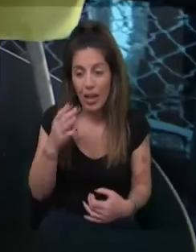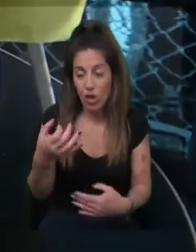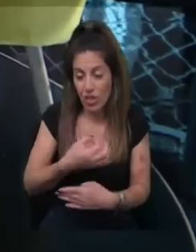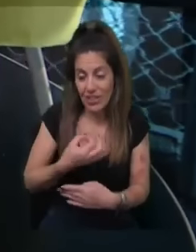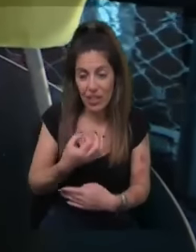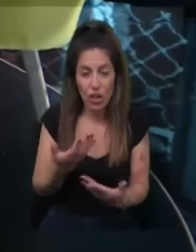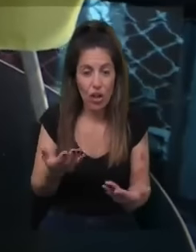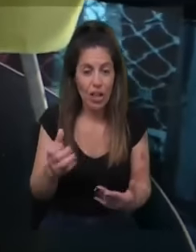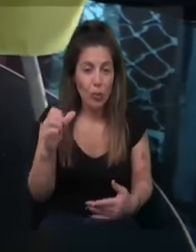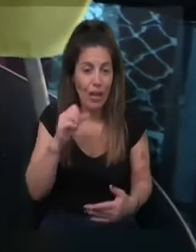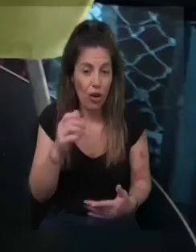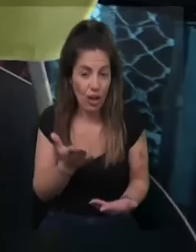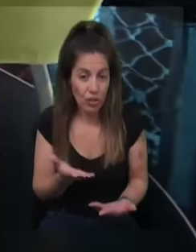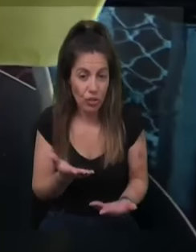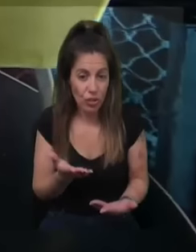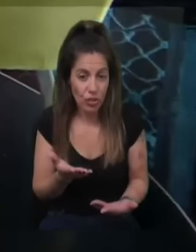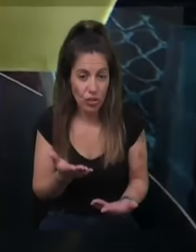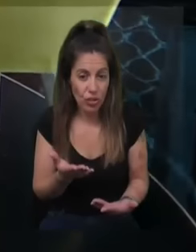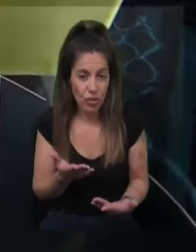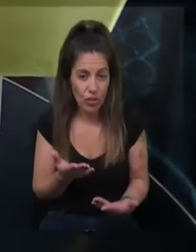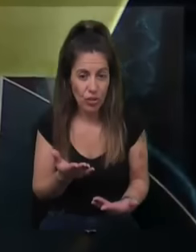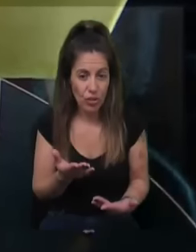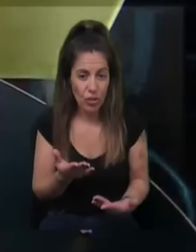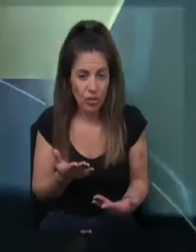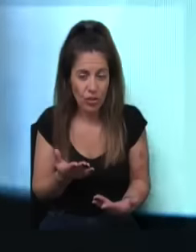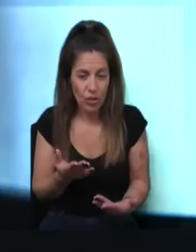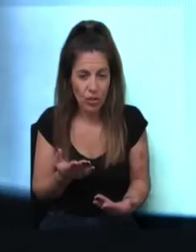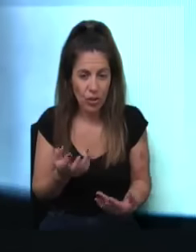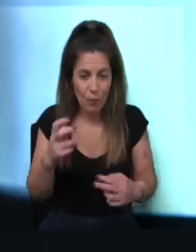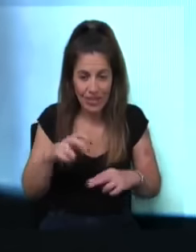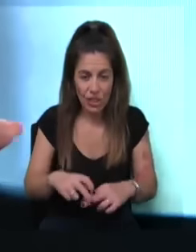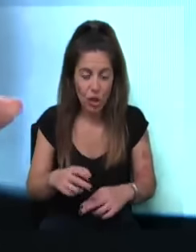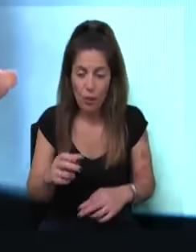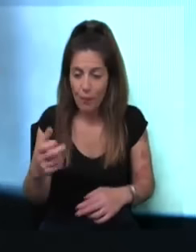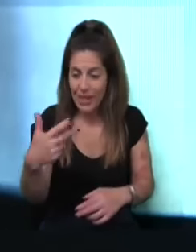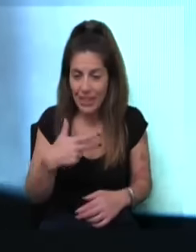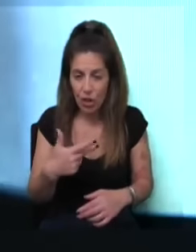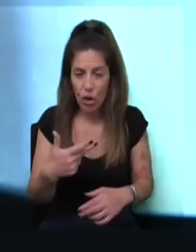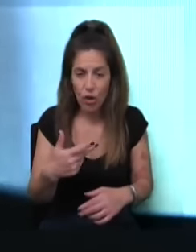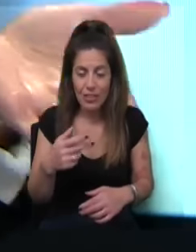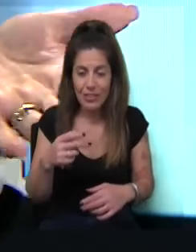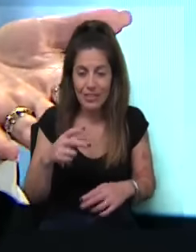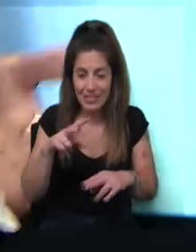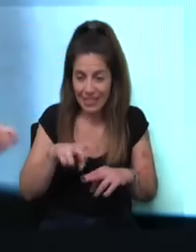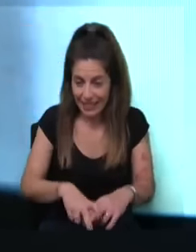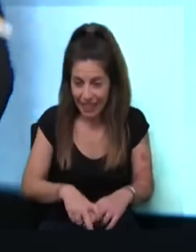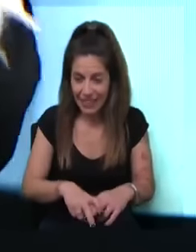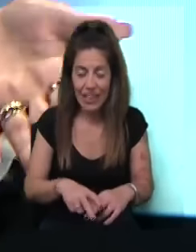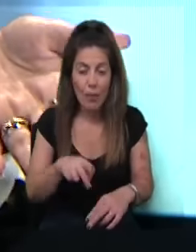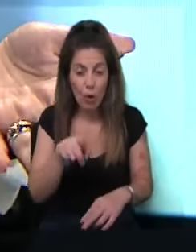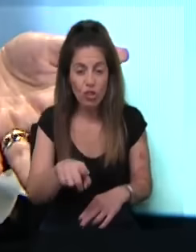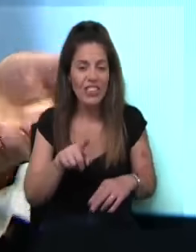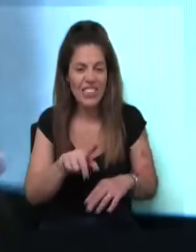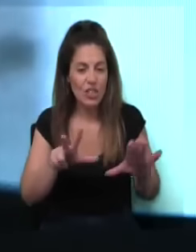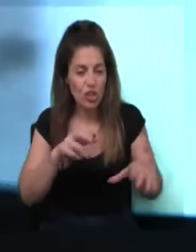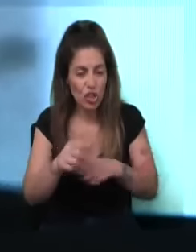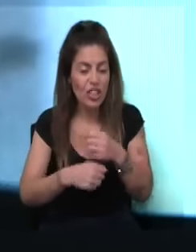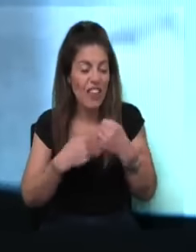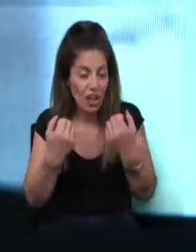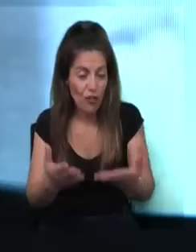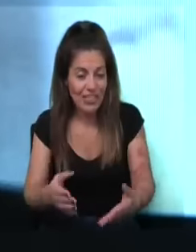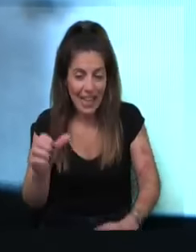alcohol a nosotros me sentó y me dijo Raquel sentate tenés 18 años te van a ofrecer